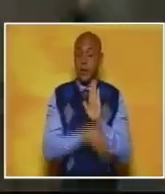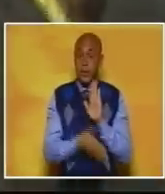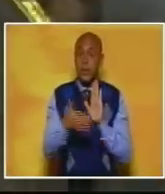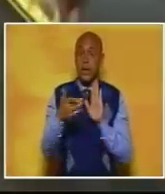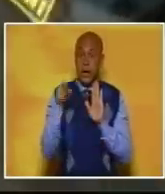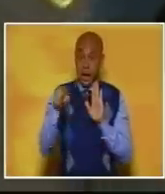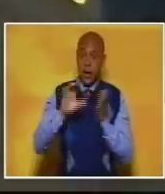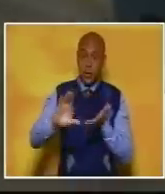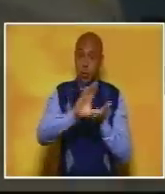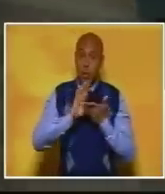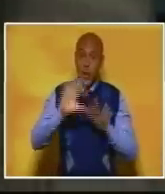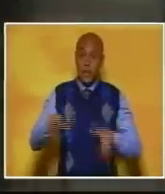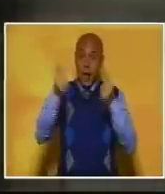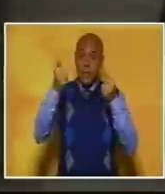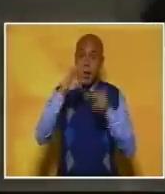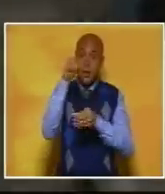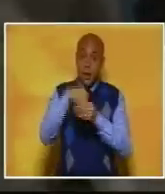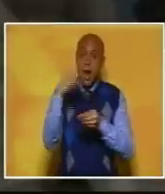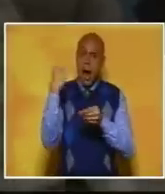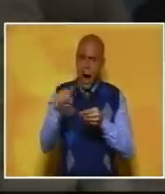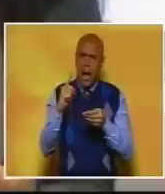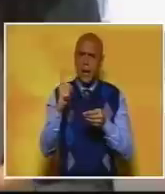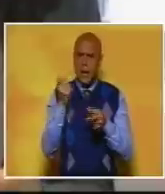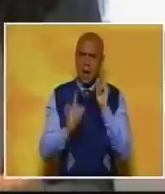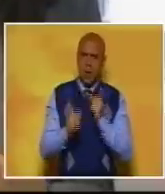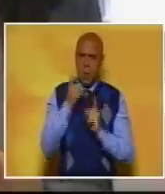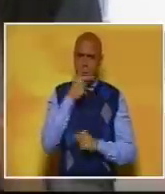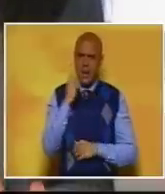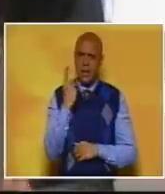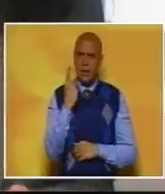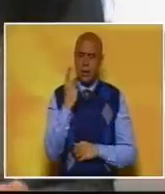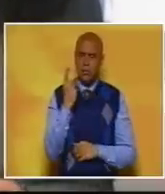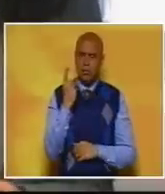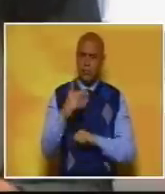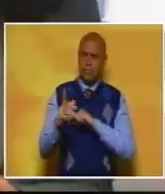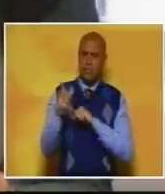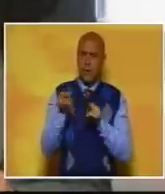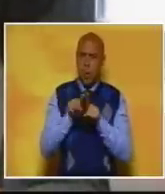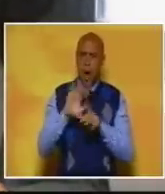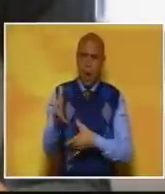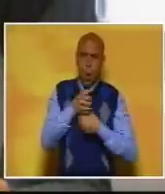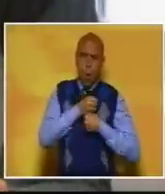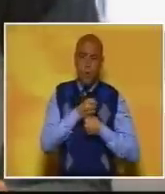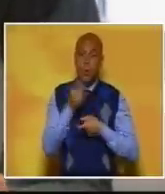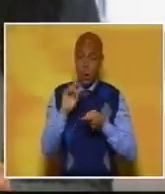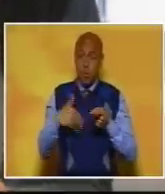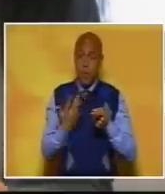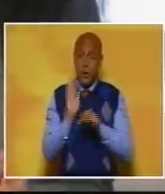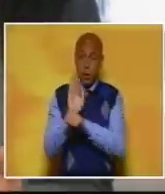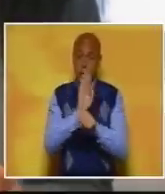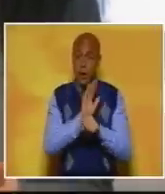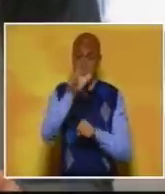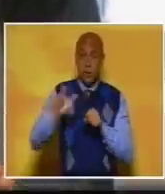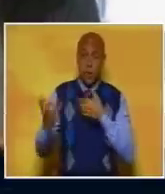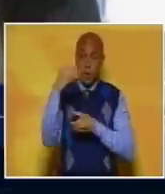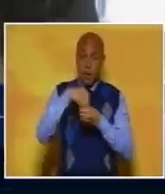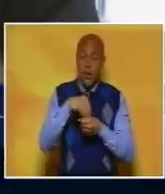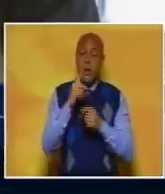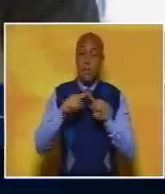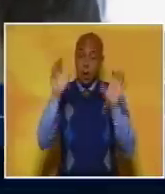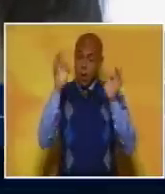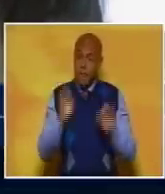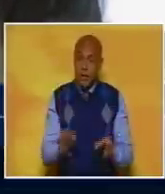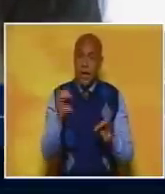ciudades santuarios, si bien son conceptos altruistas y han servido muchísimo para proteger a muchísima gente, también es cierto que legalmente no